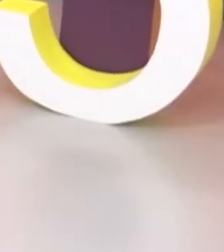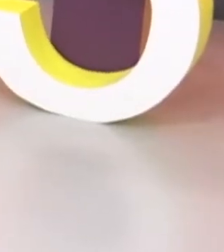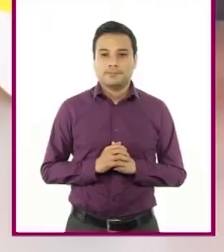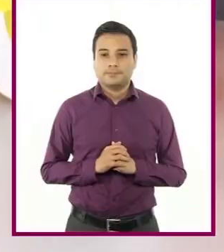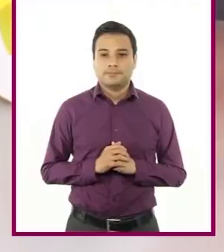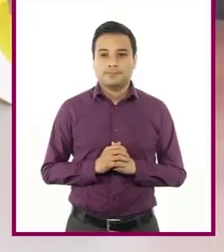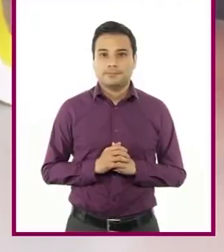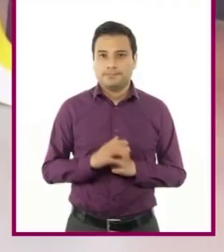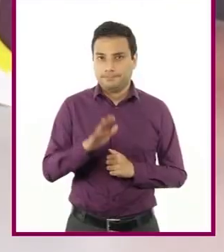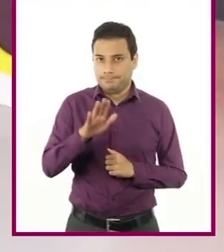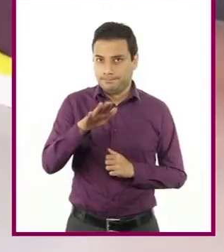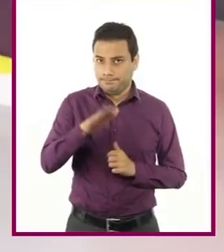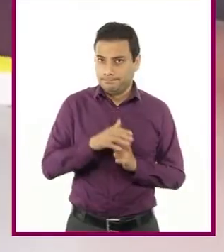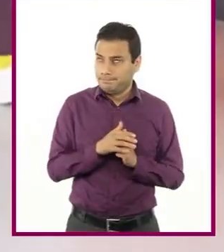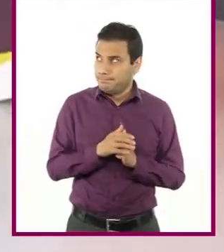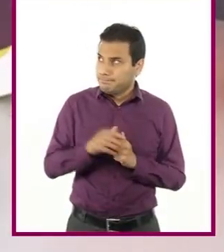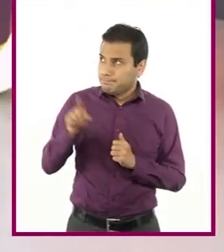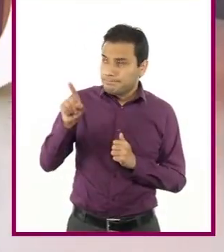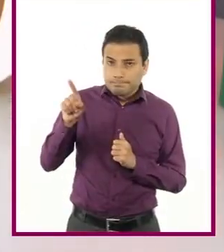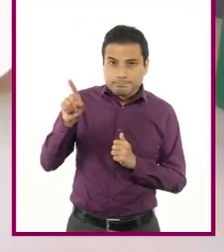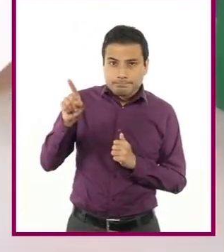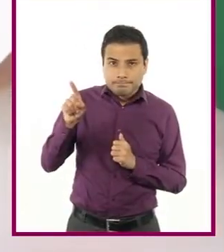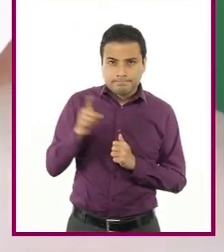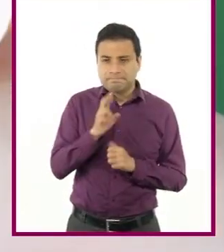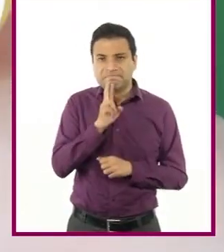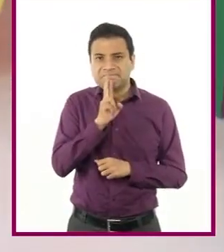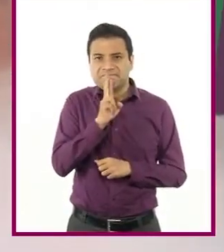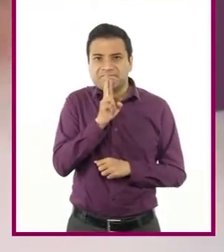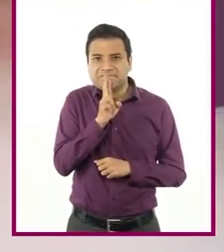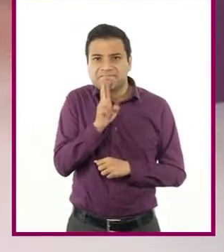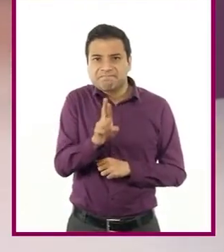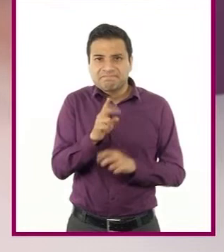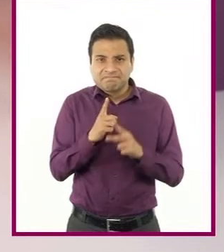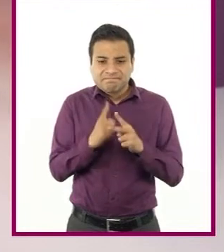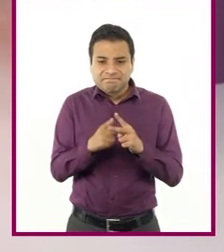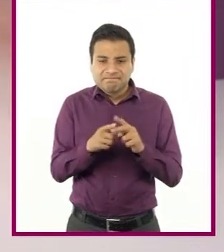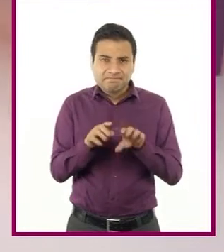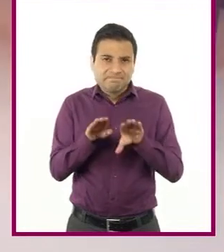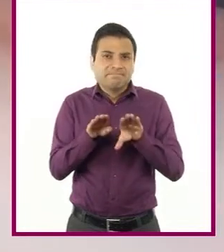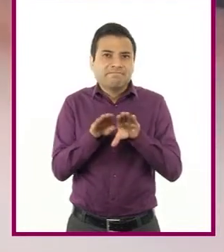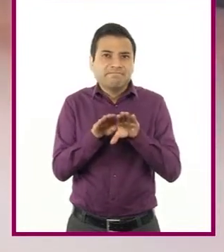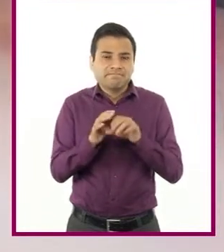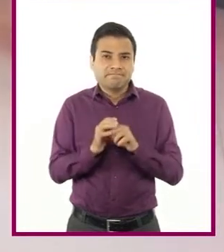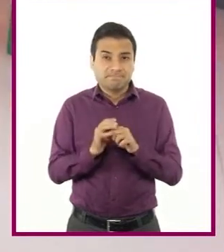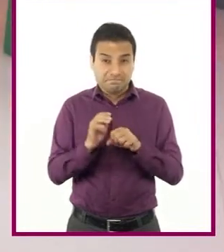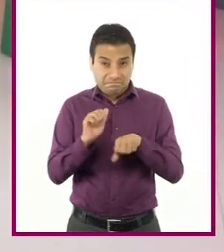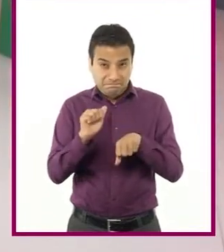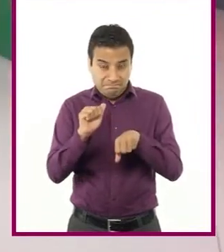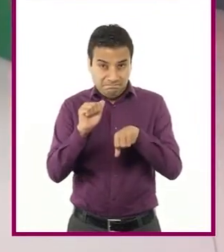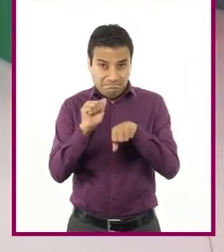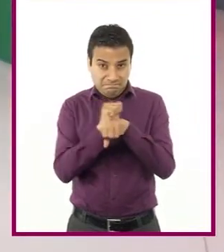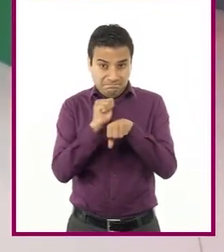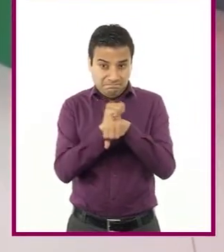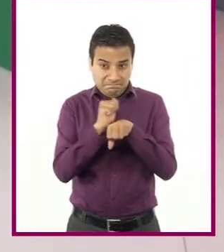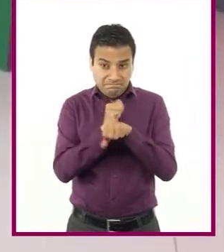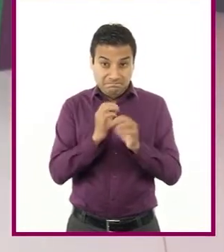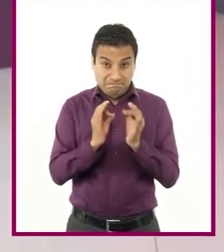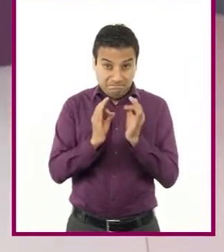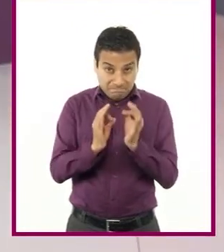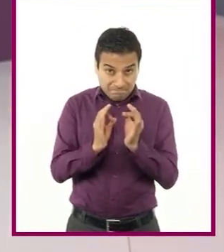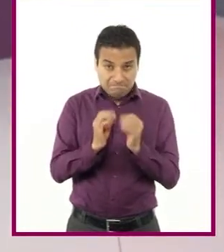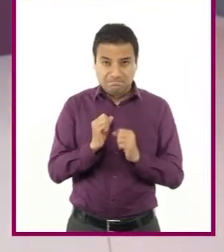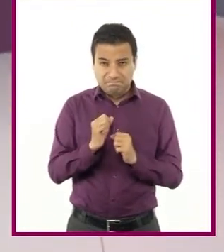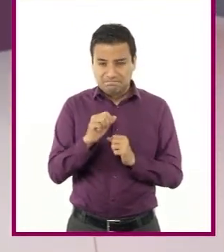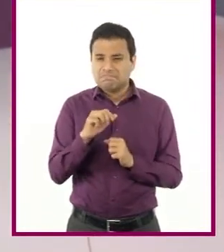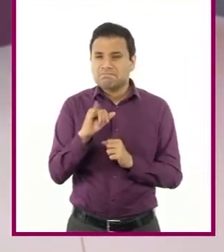Alumnas y alumnos, ¿qué piensan que debe hacer Claudia para saber si el coche que le gustó cumple con la condición acerca de los kilómetros